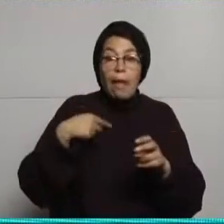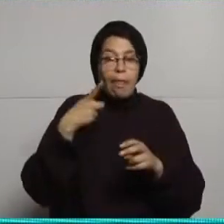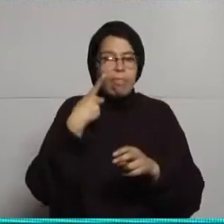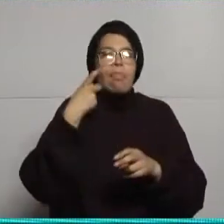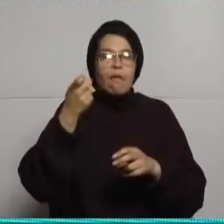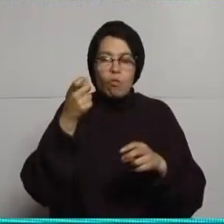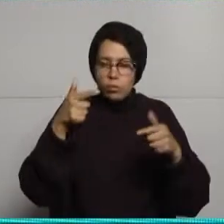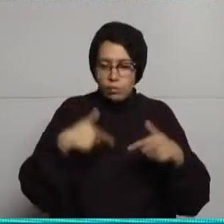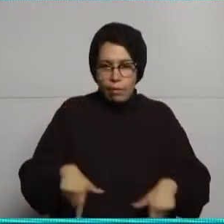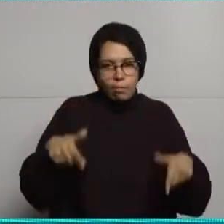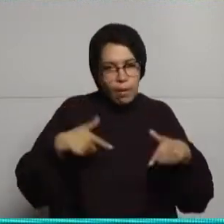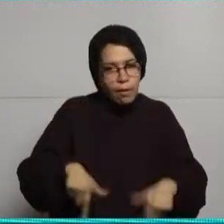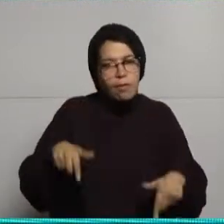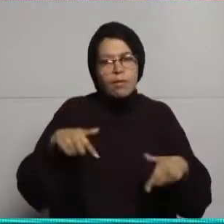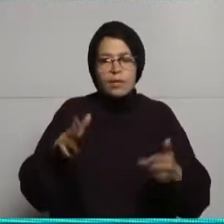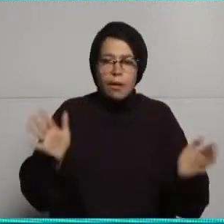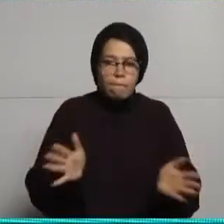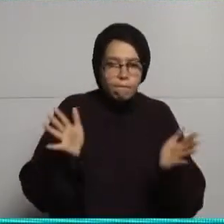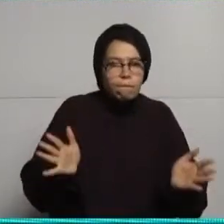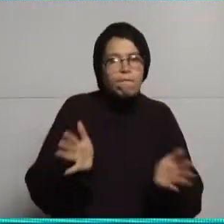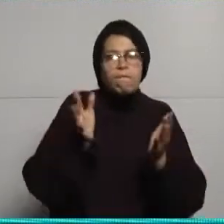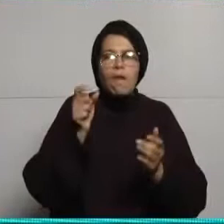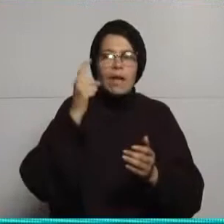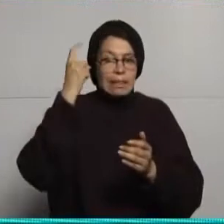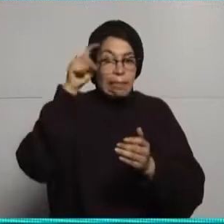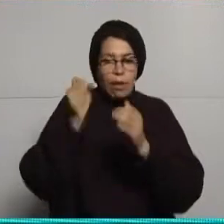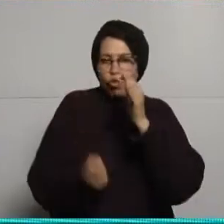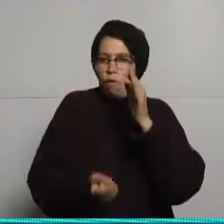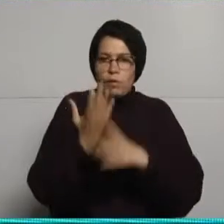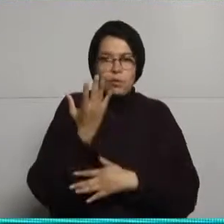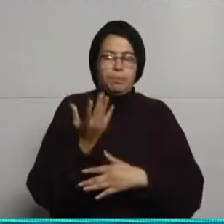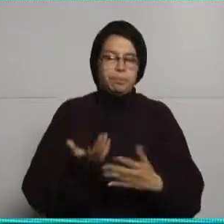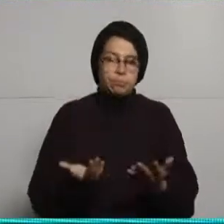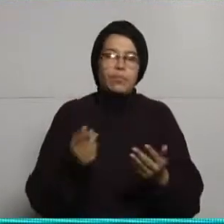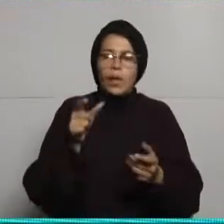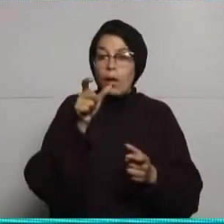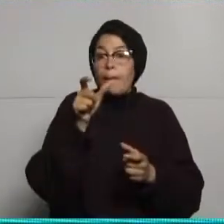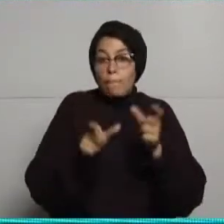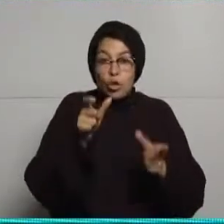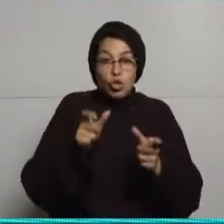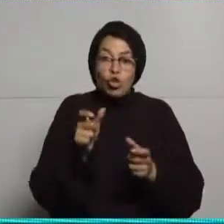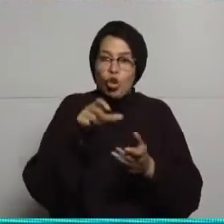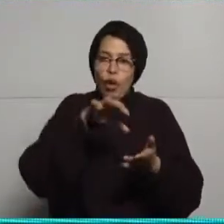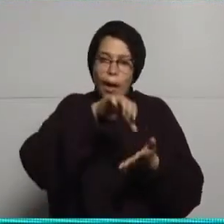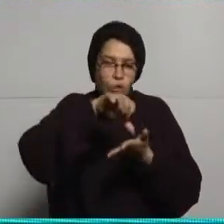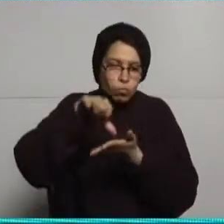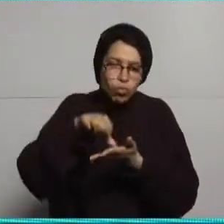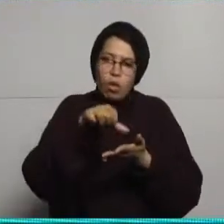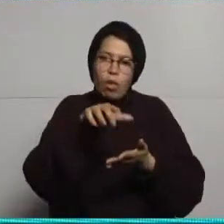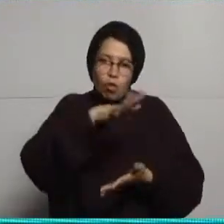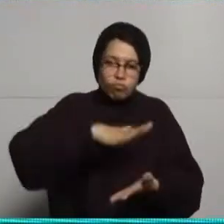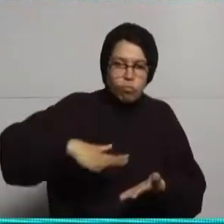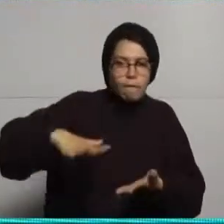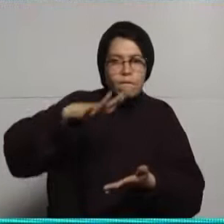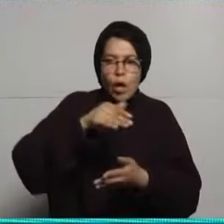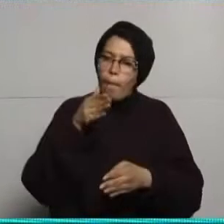la innovación y, bueno, y la participación no quedó de lado en este tiempo. Y bueno, desde el 2018 tengo el honor de